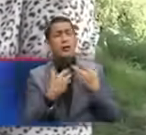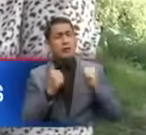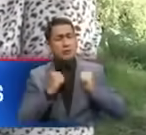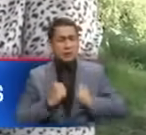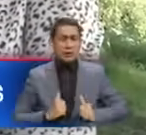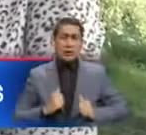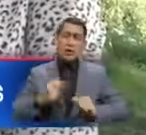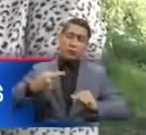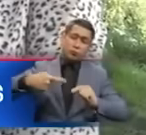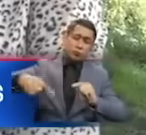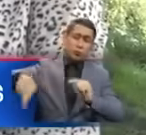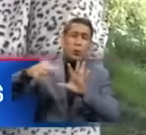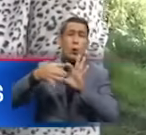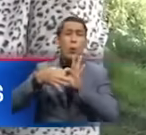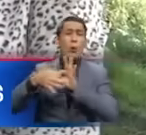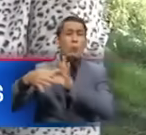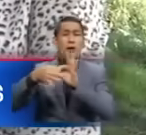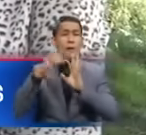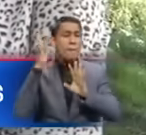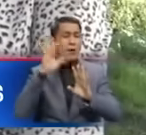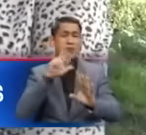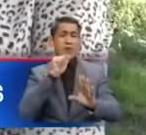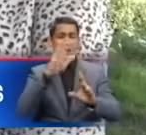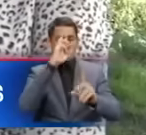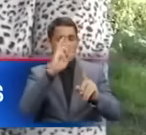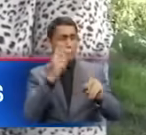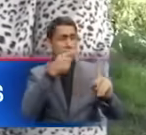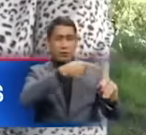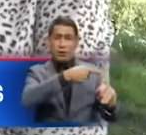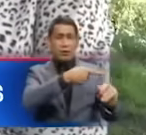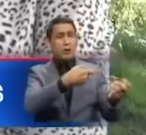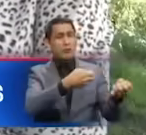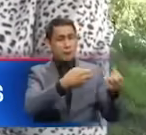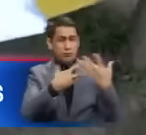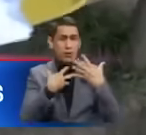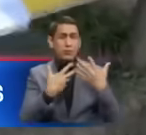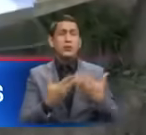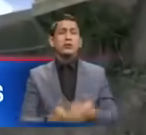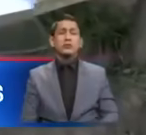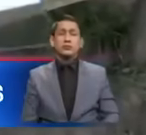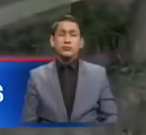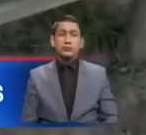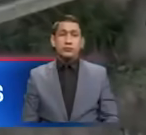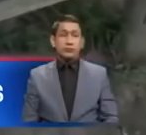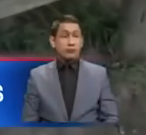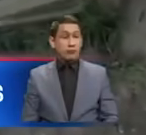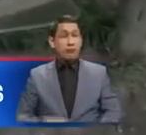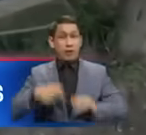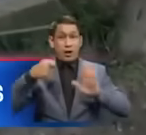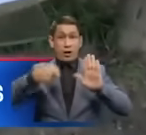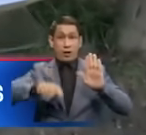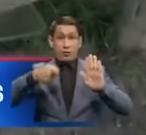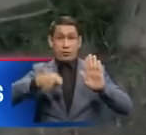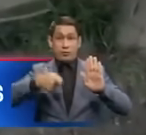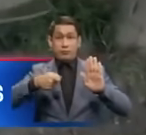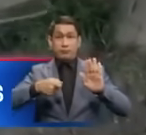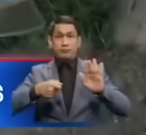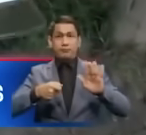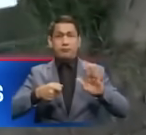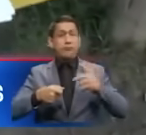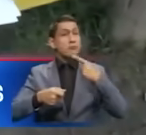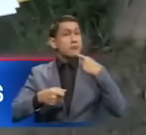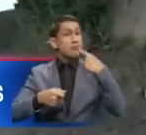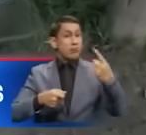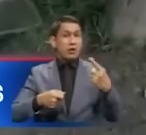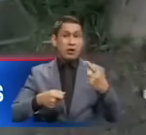mal, nadie quiere llevarse conmigo, me dicen que no se lleven, que soy mala influencia. Su abogada dice que la falta de acción por parte